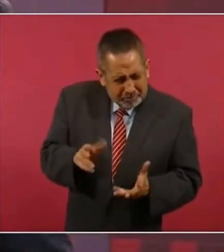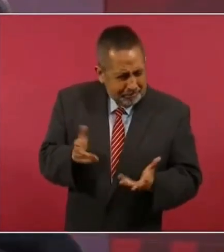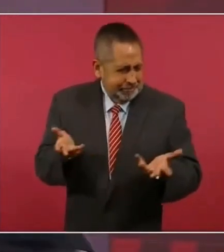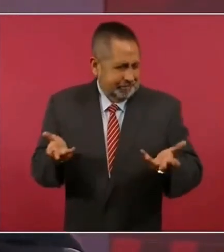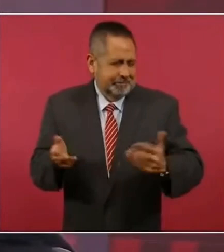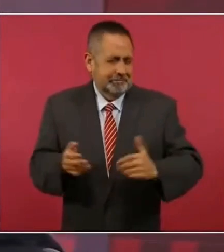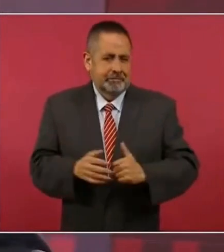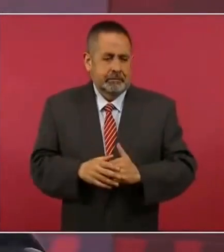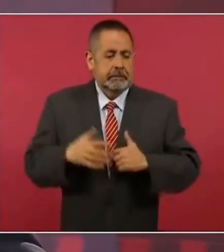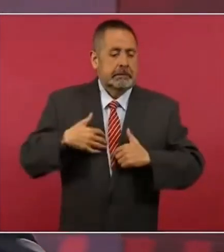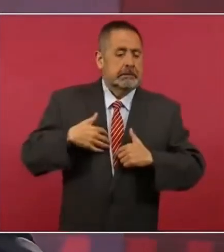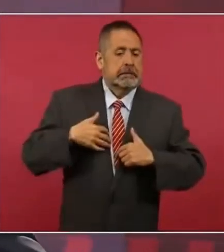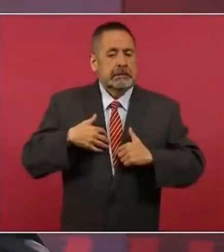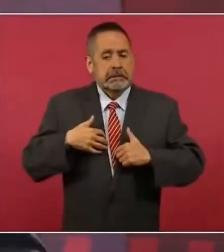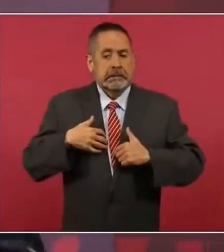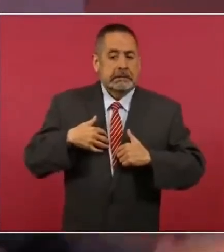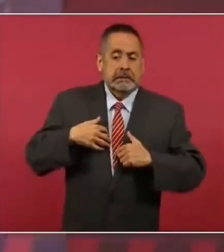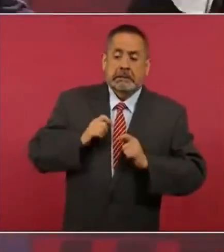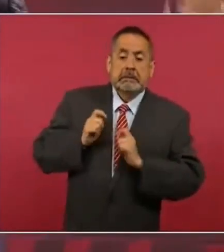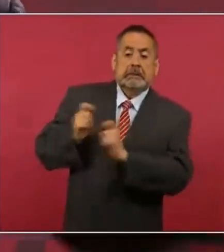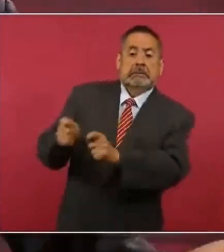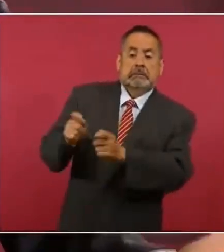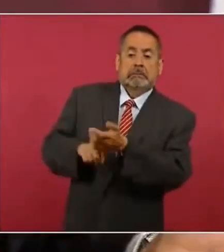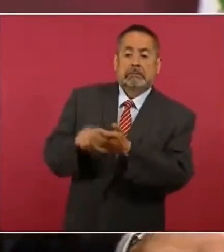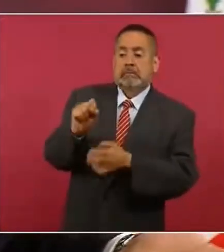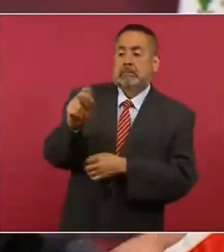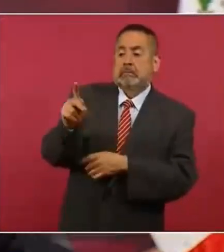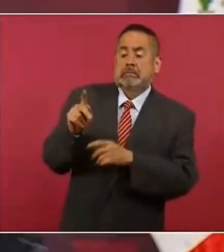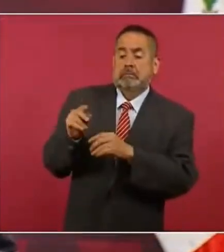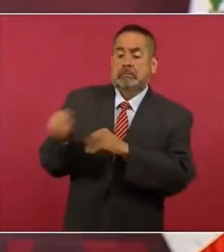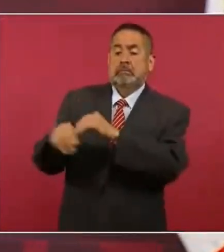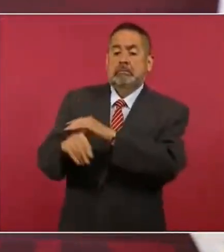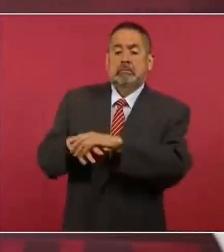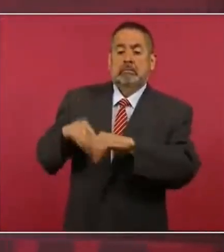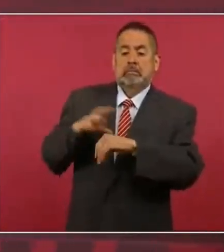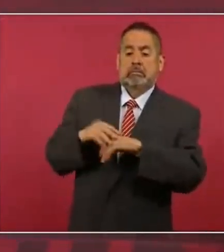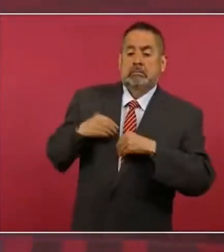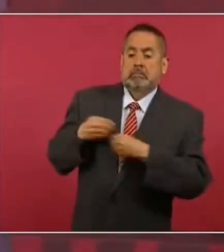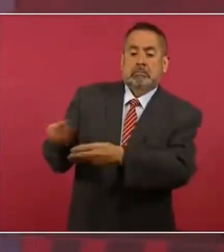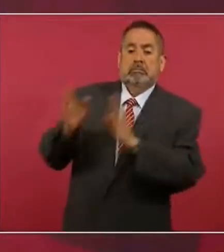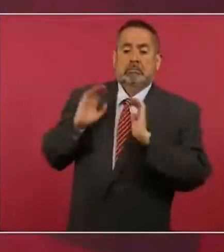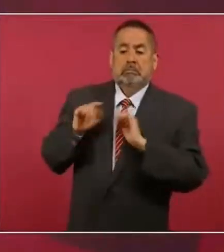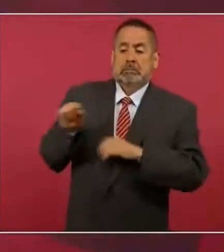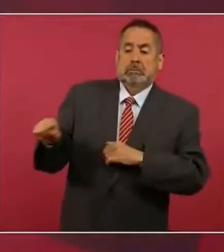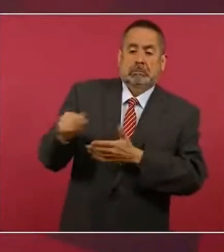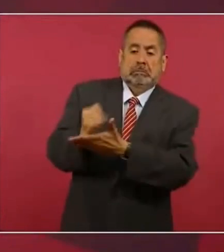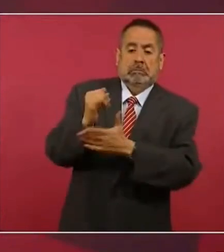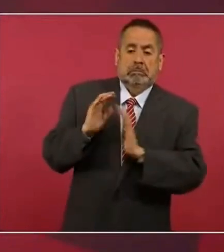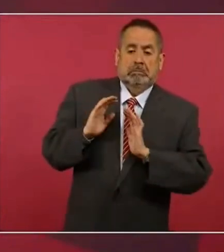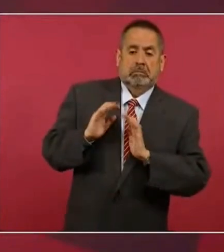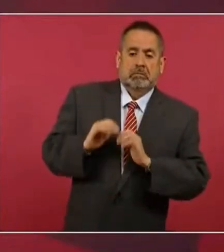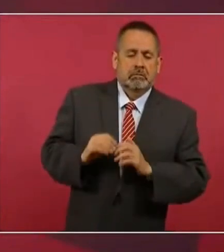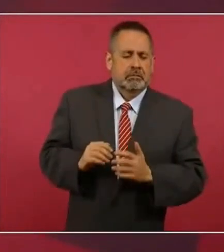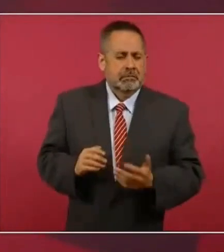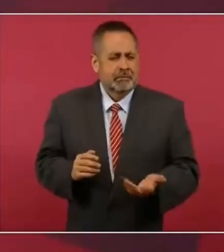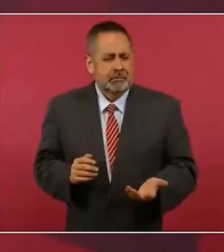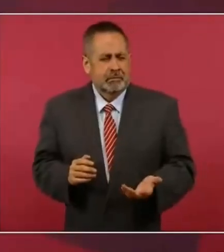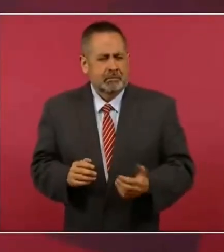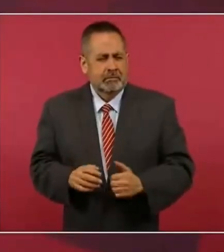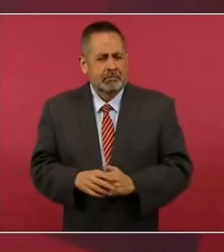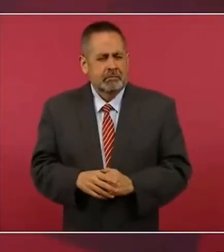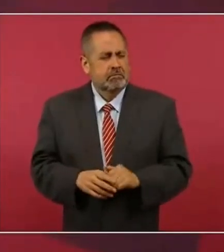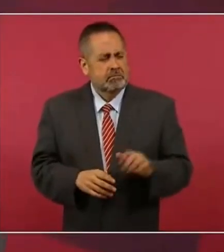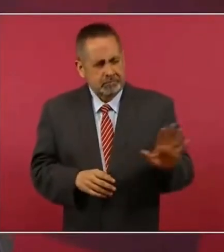y ahora le pasa a la SEP la decisión nosotros